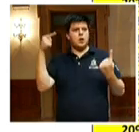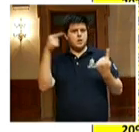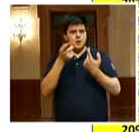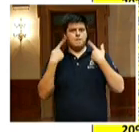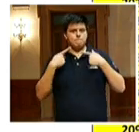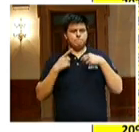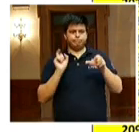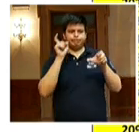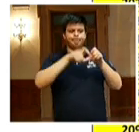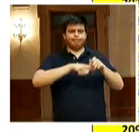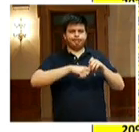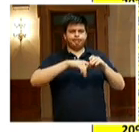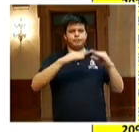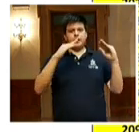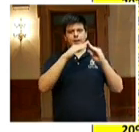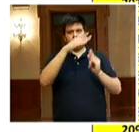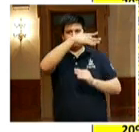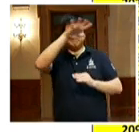asilo